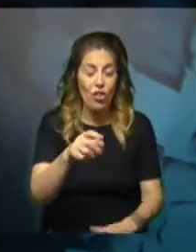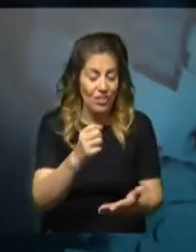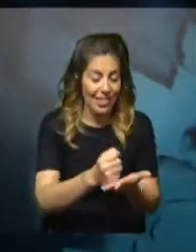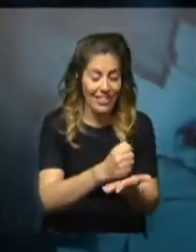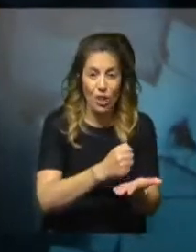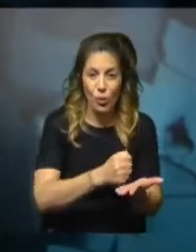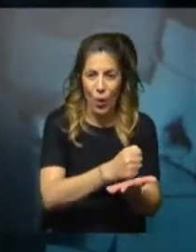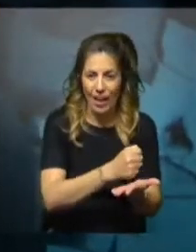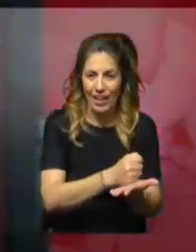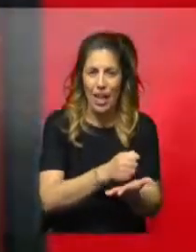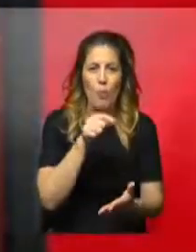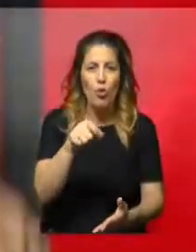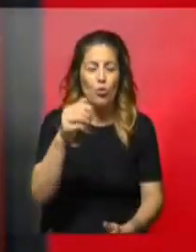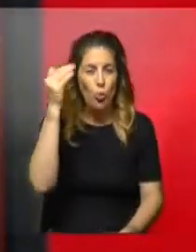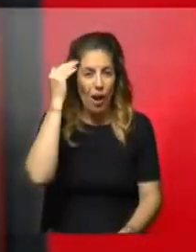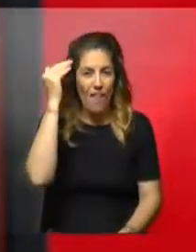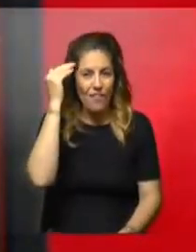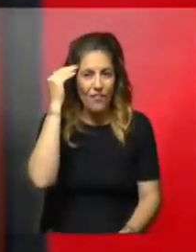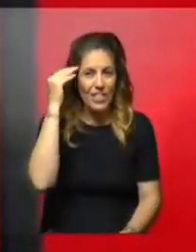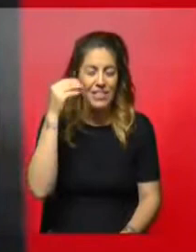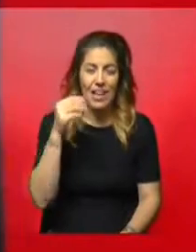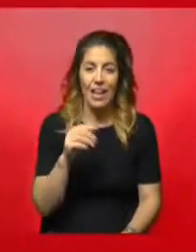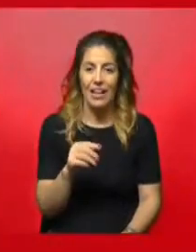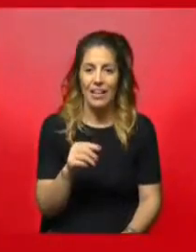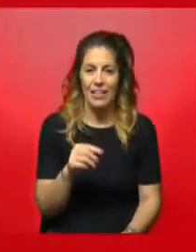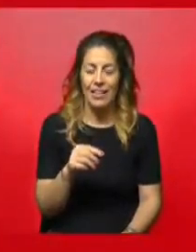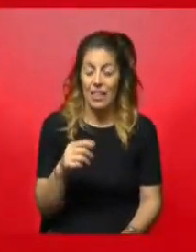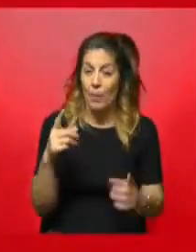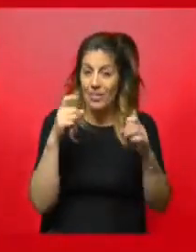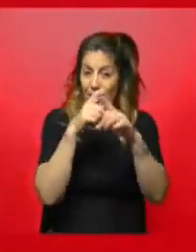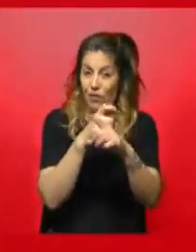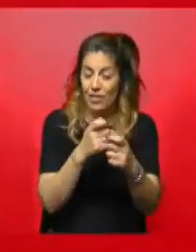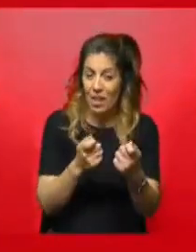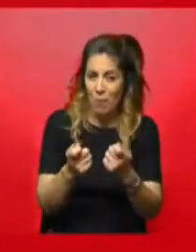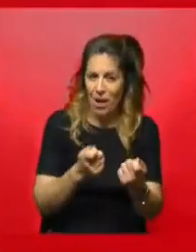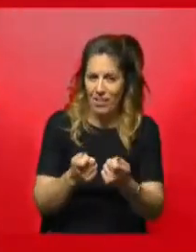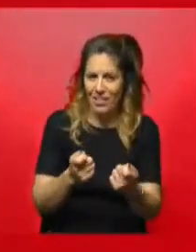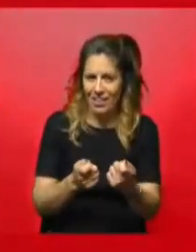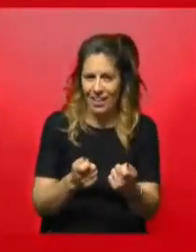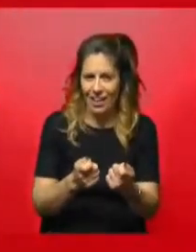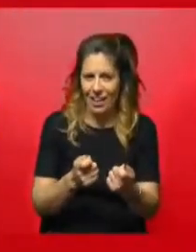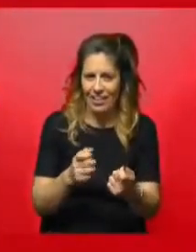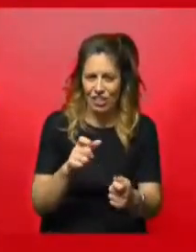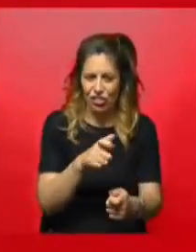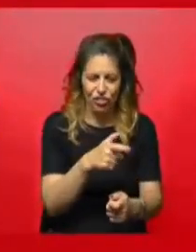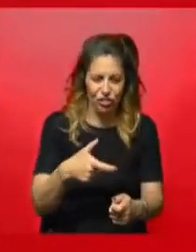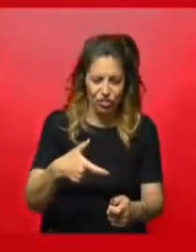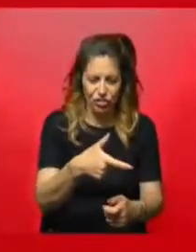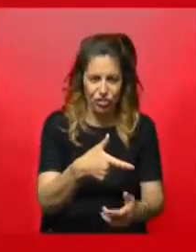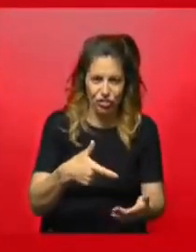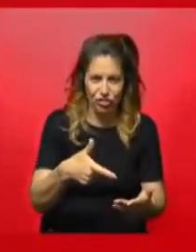porque con tu cabeza y sin duda que debe ser difícil manejar no la pistolita de